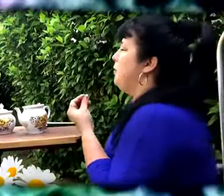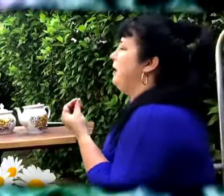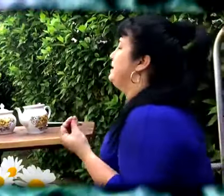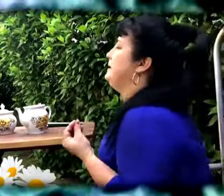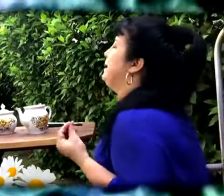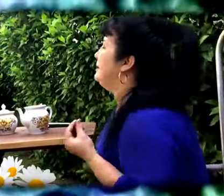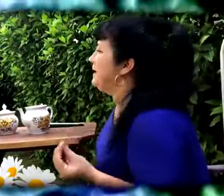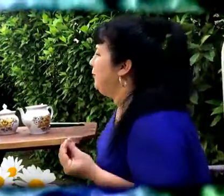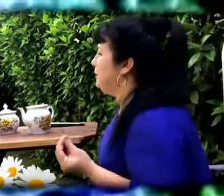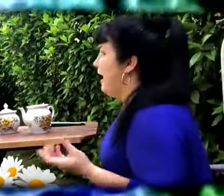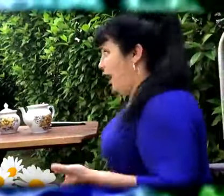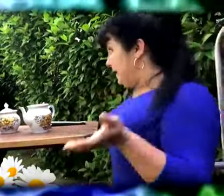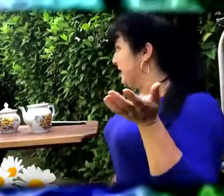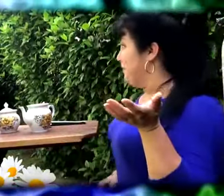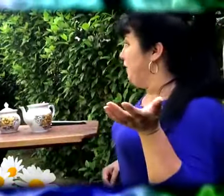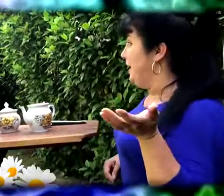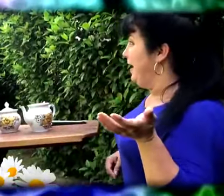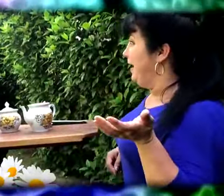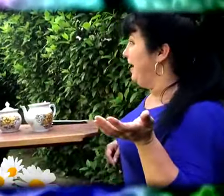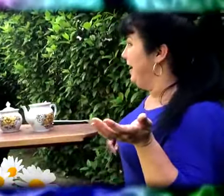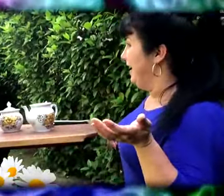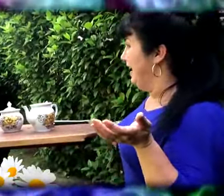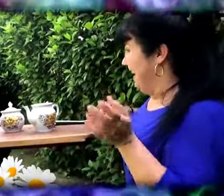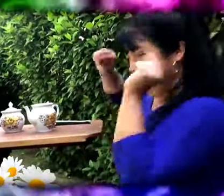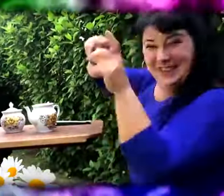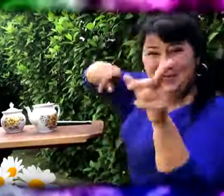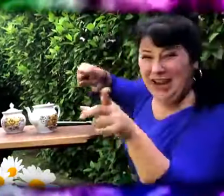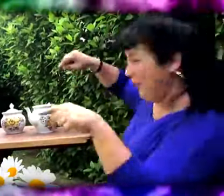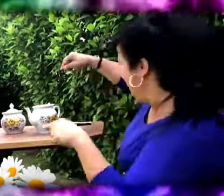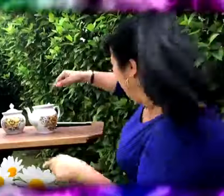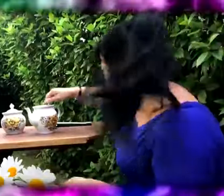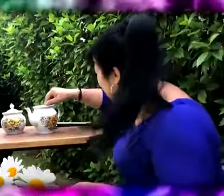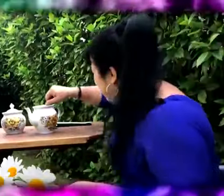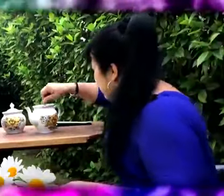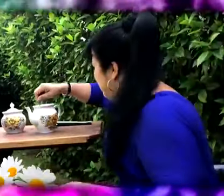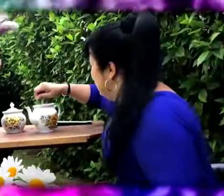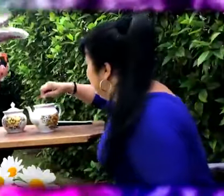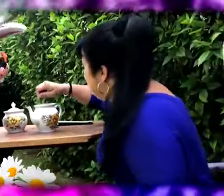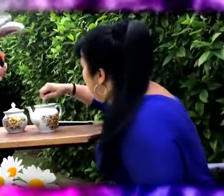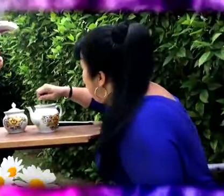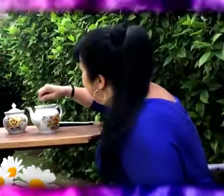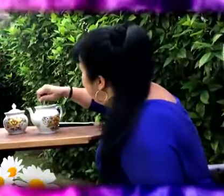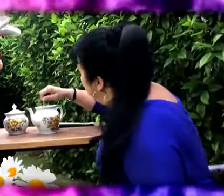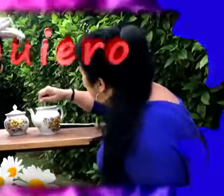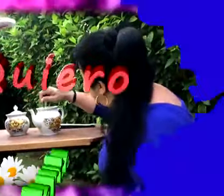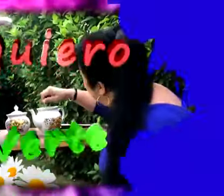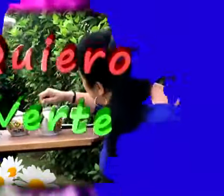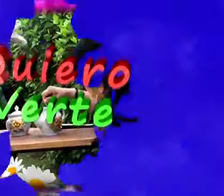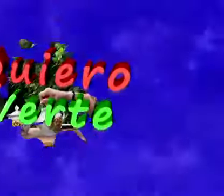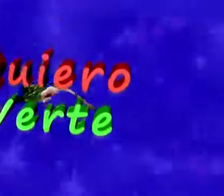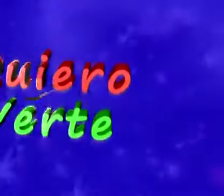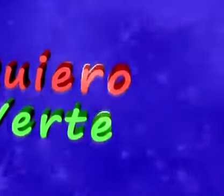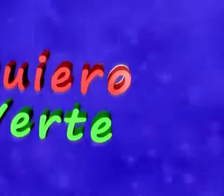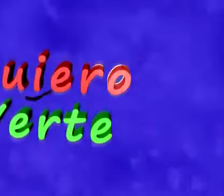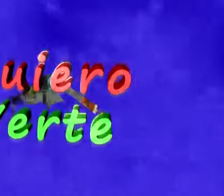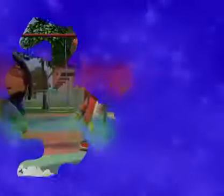acabamos de probar este rico té antes que se enfríe? Muy buena idea. Voy a revolverlo. Revuelve, revuelve, revuelve.